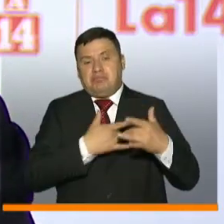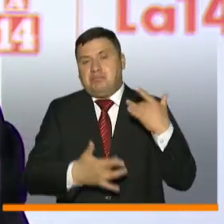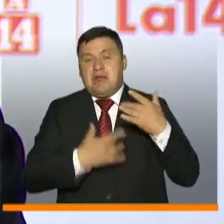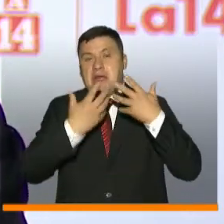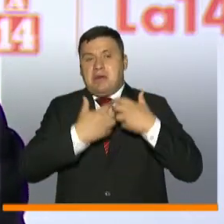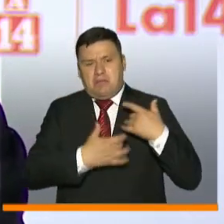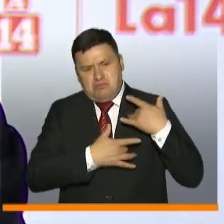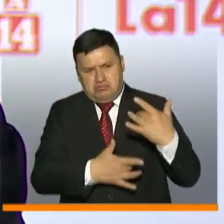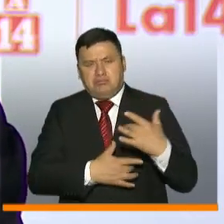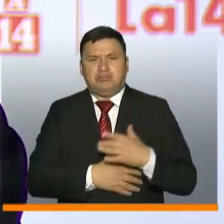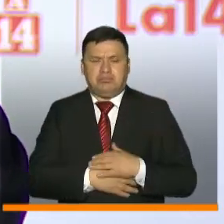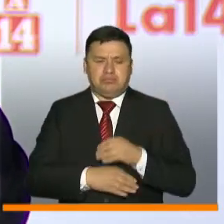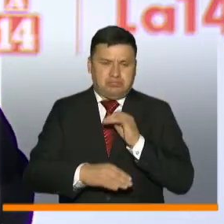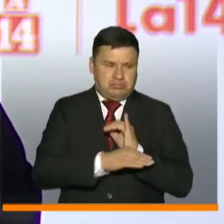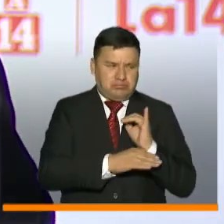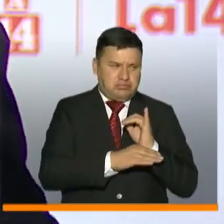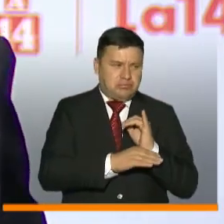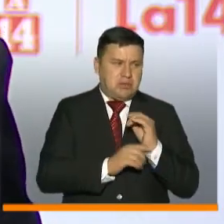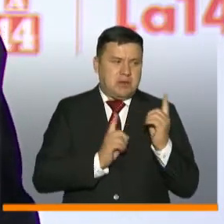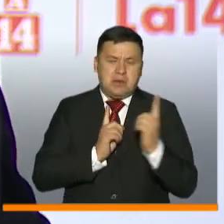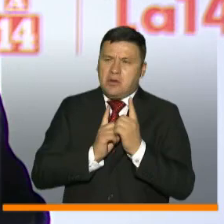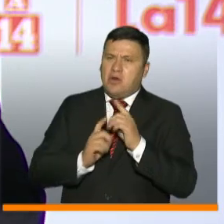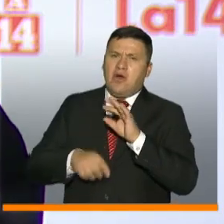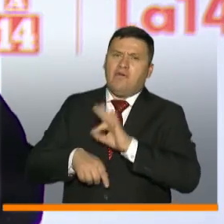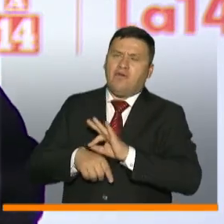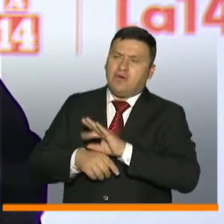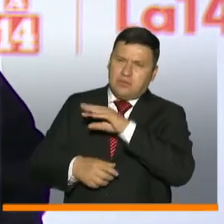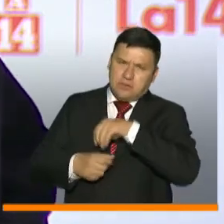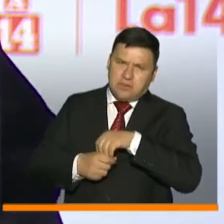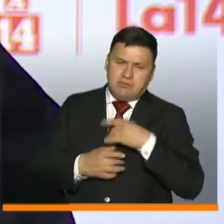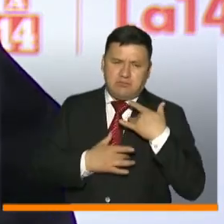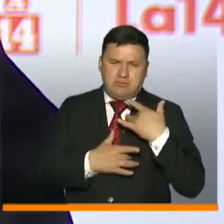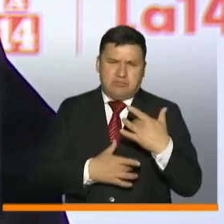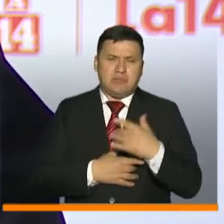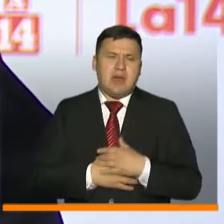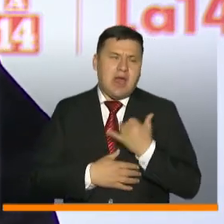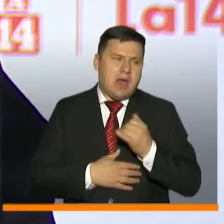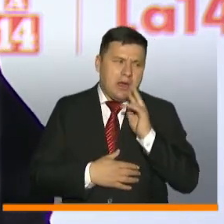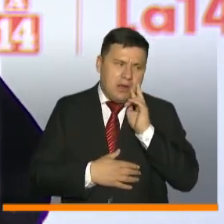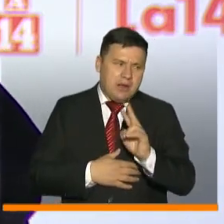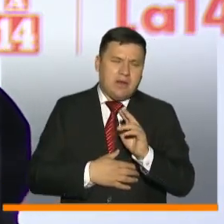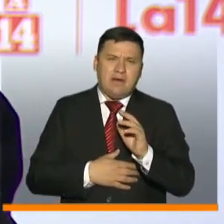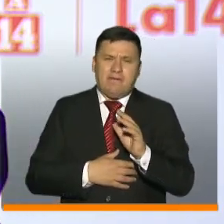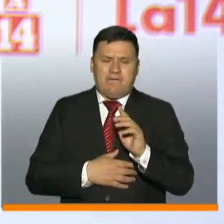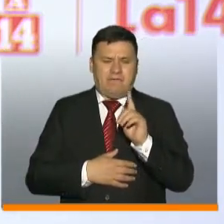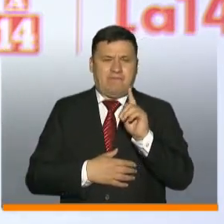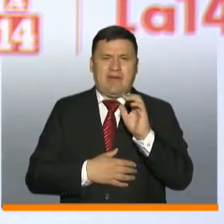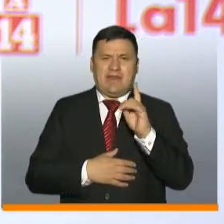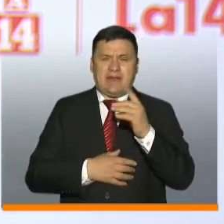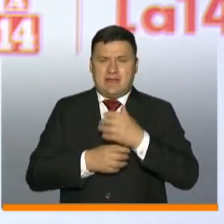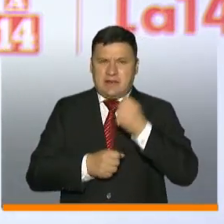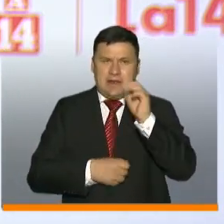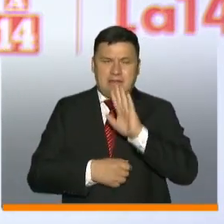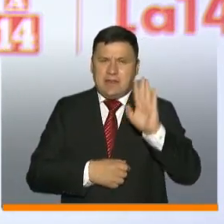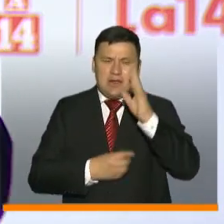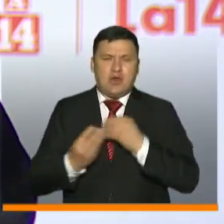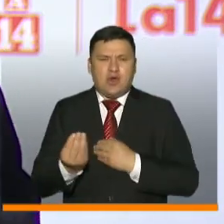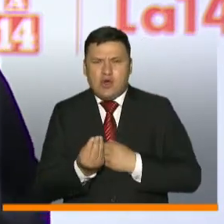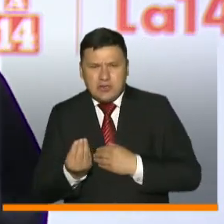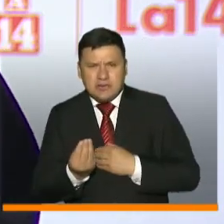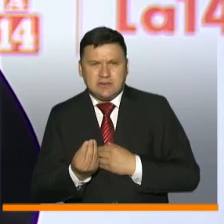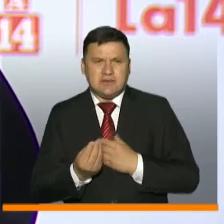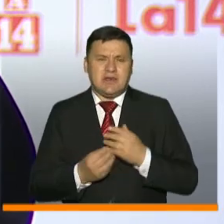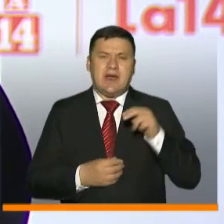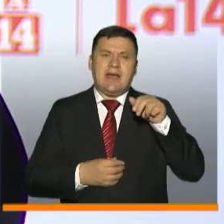Empresas que de manera institucional se han acercado a nosotros, a la Fundación para hacer donaciones. Ahorita miramos el caso de la Federación de Departamentos, el Consejo Gremial,